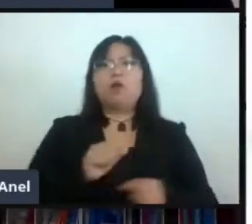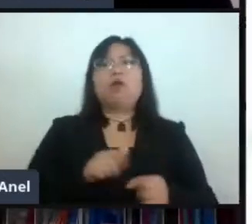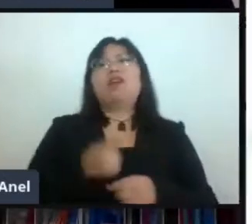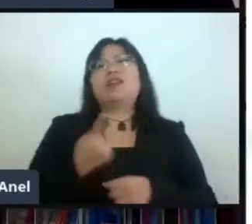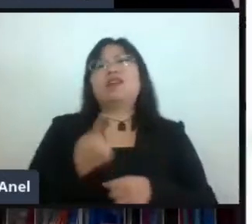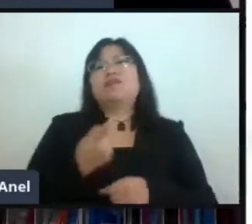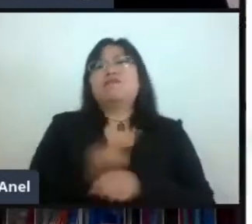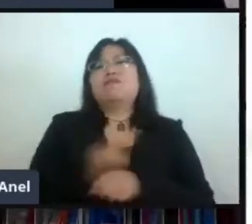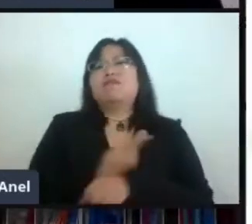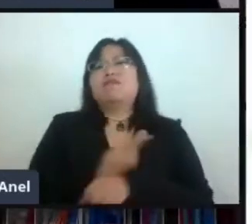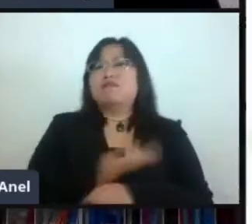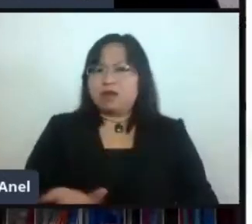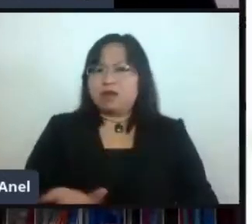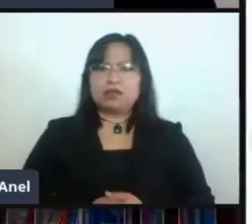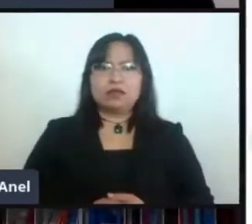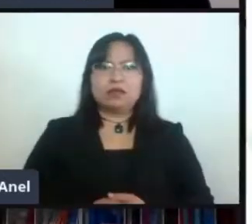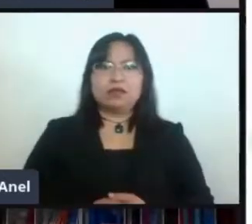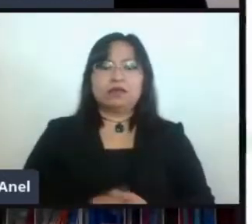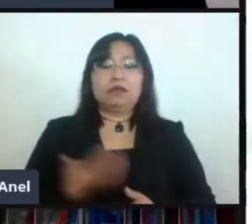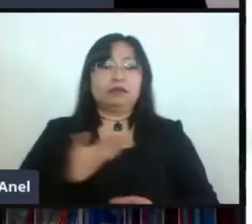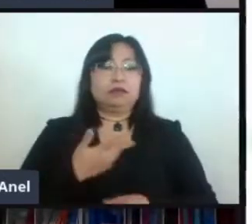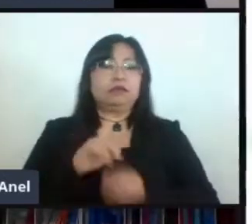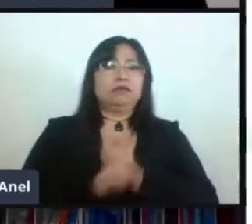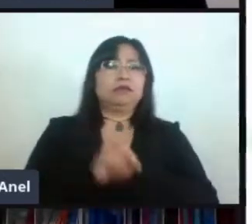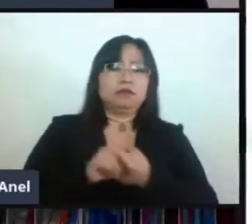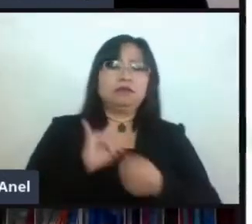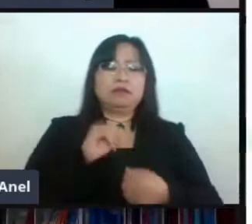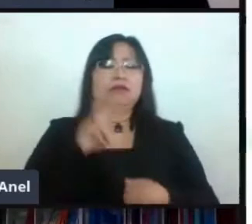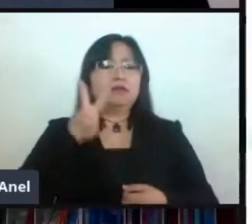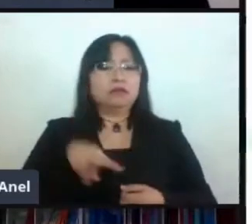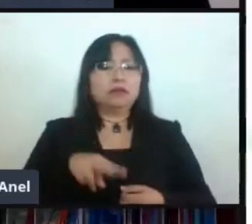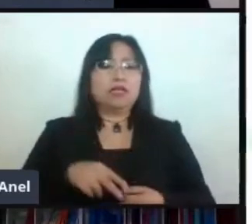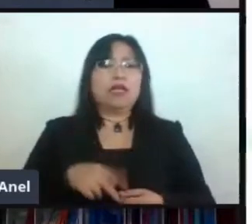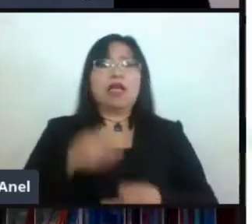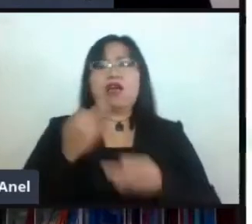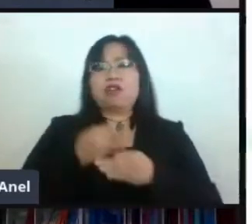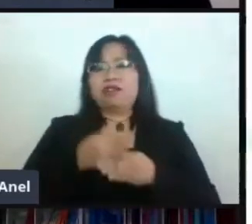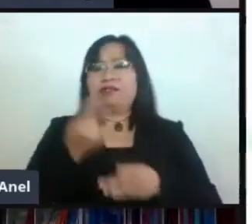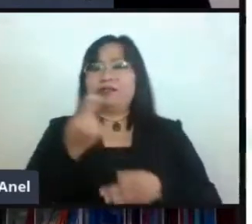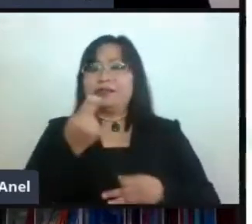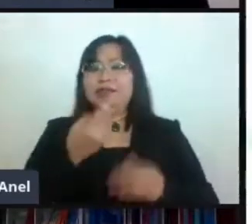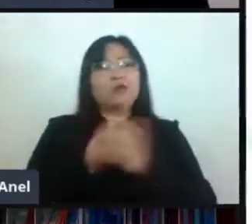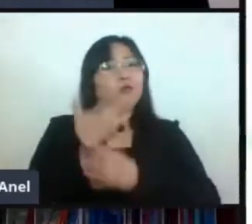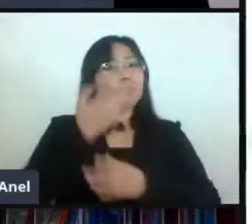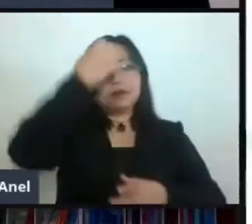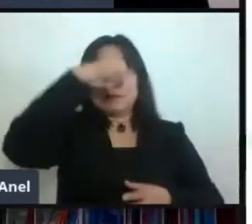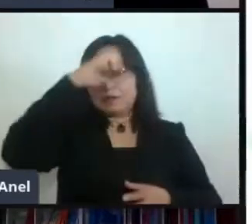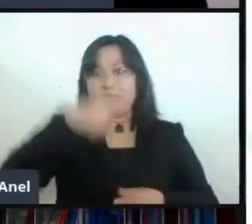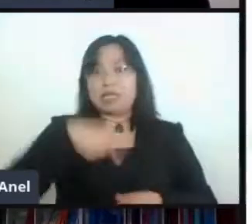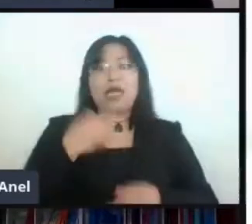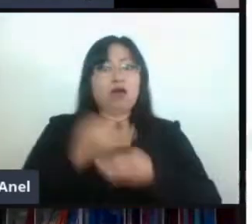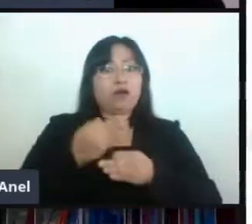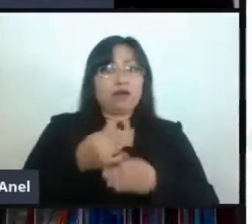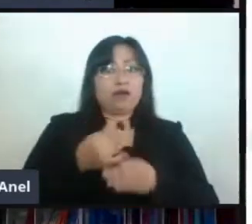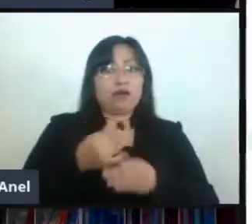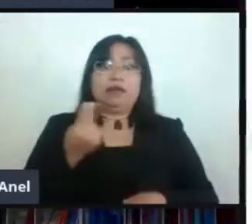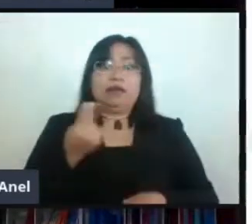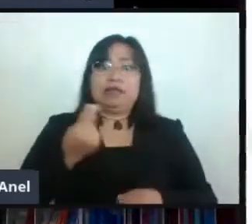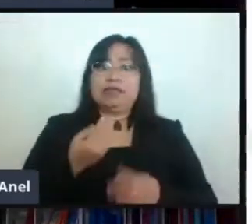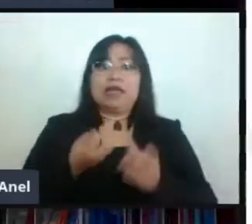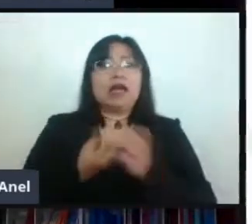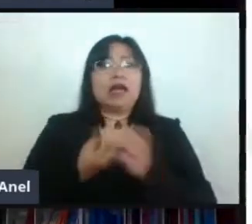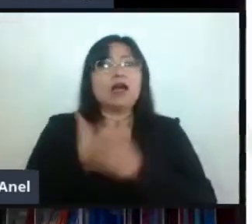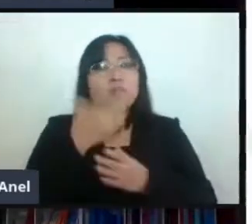la realidad, con experiencias significativas para el alumno. Hay que diversificar opciones y tener